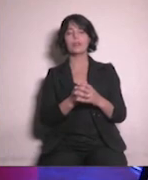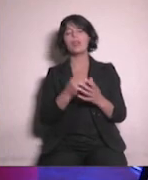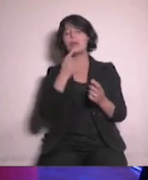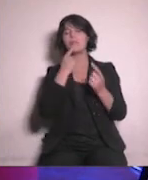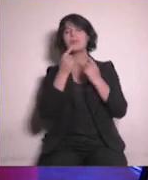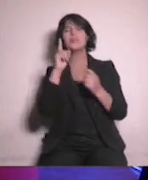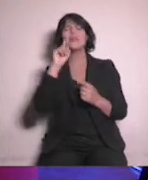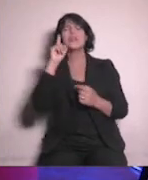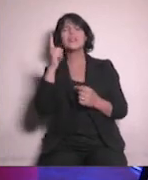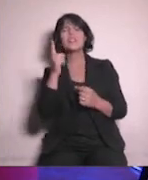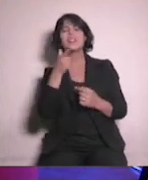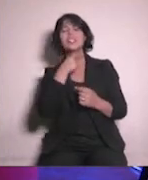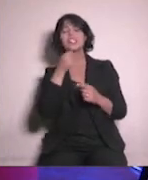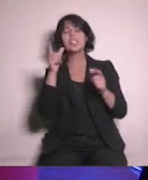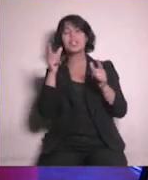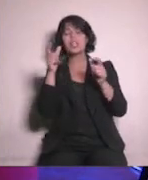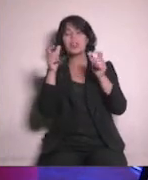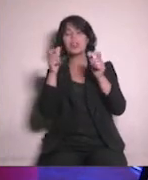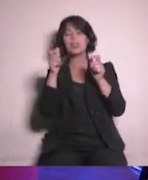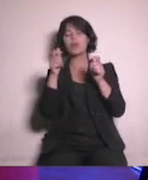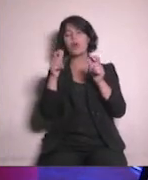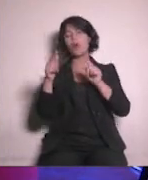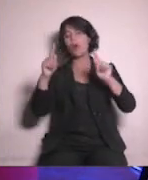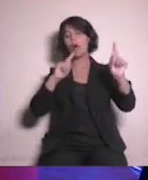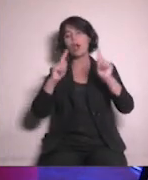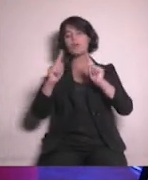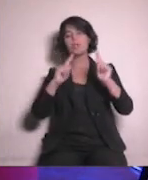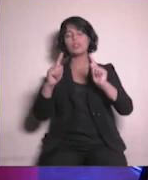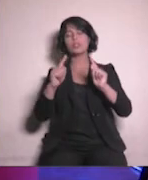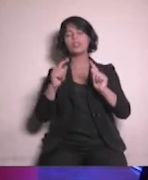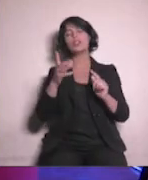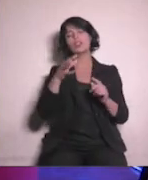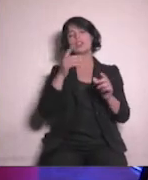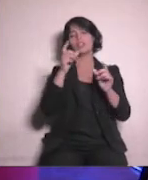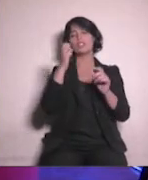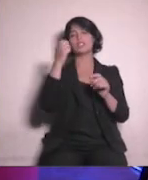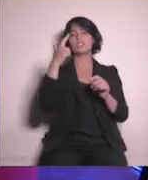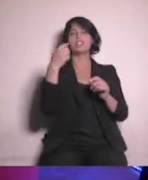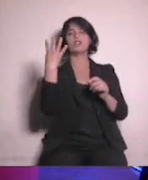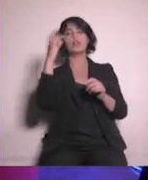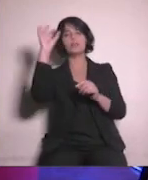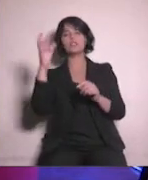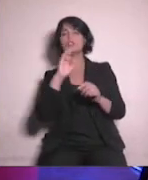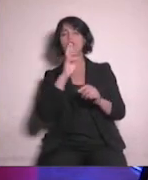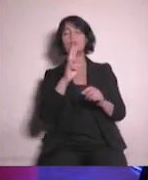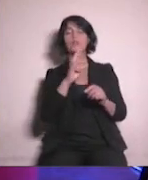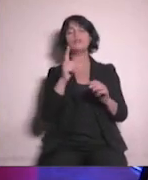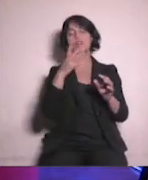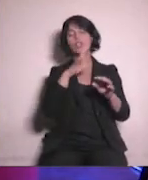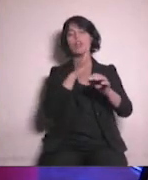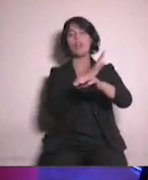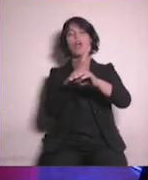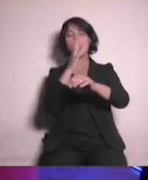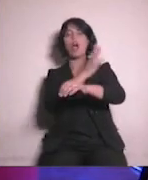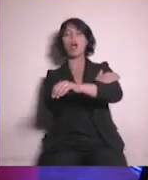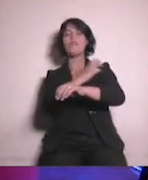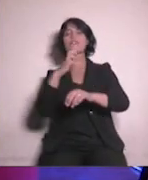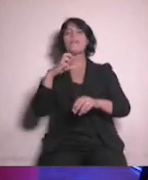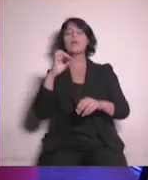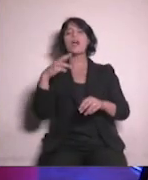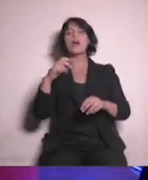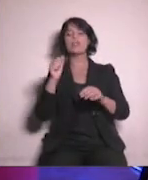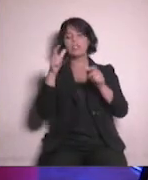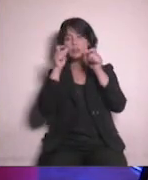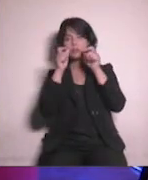Preguntamos quién quería que lo administrara y el 74% quería que lo administrara Habitat, porque no tiene ningún costo adicional para el